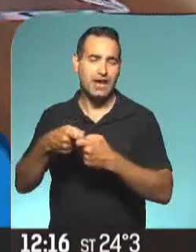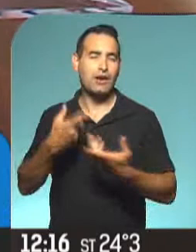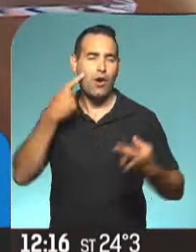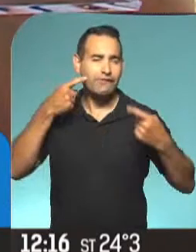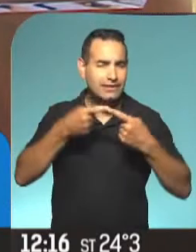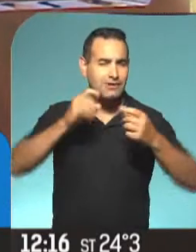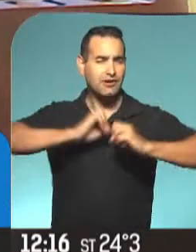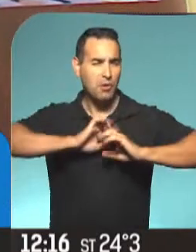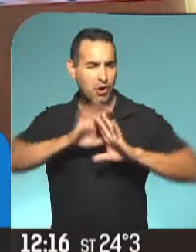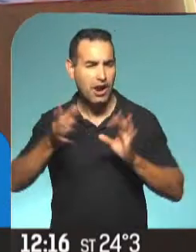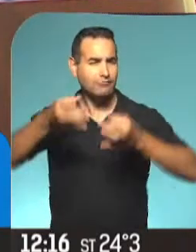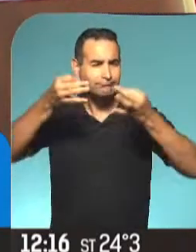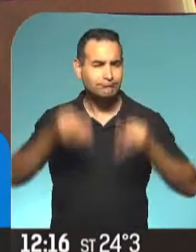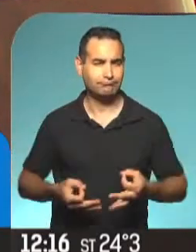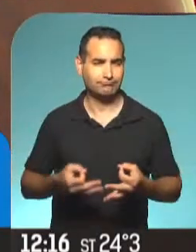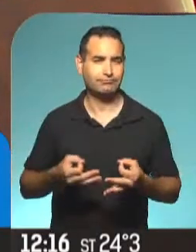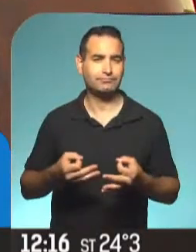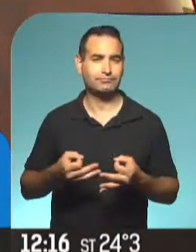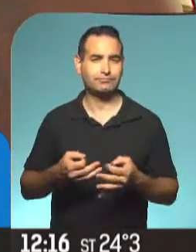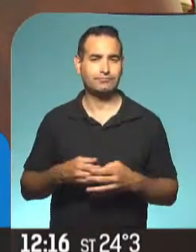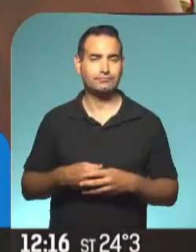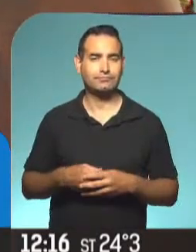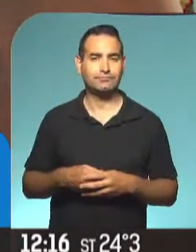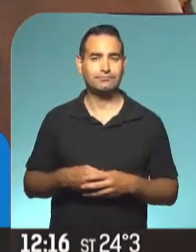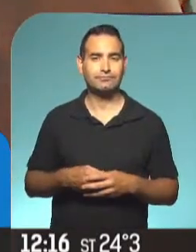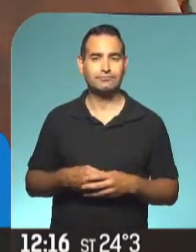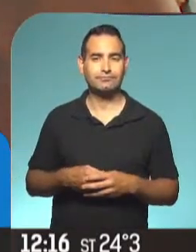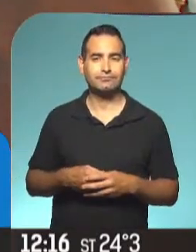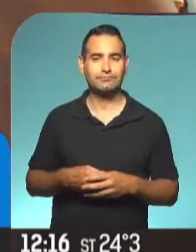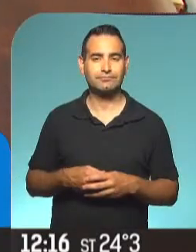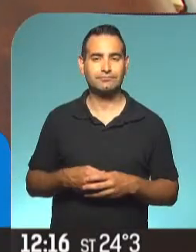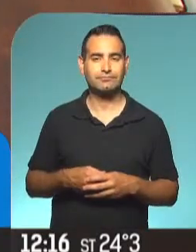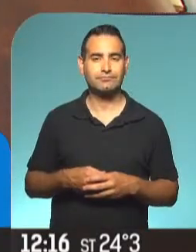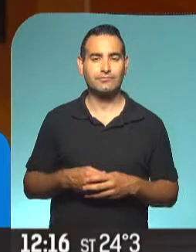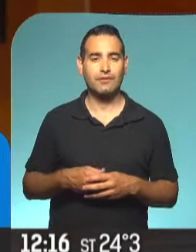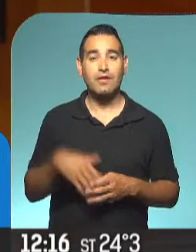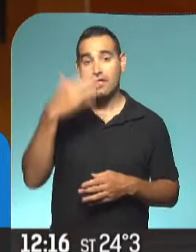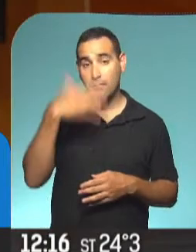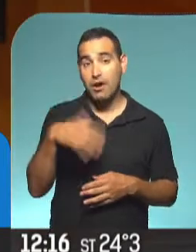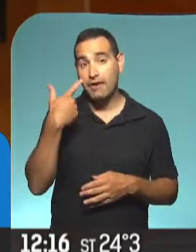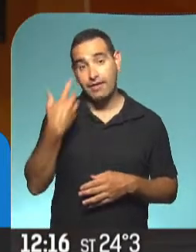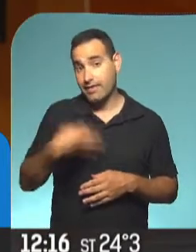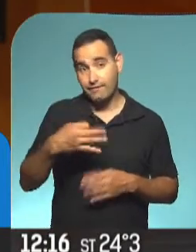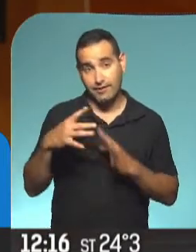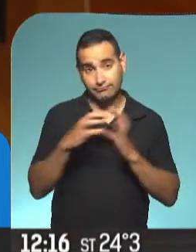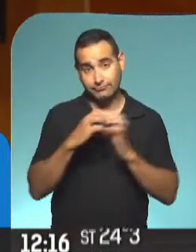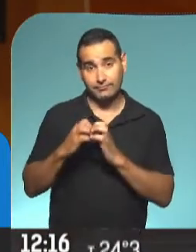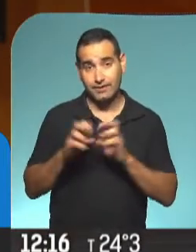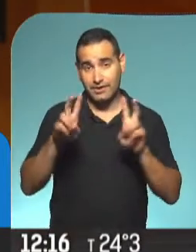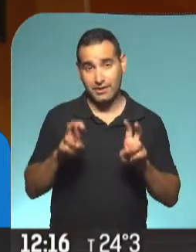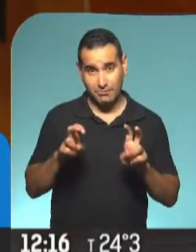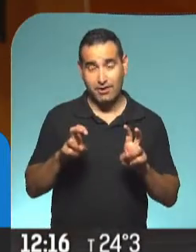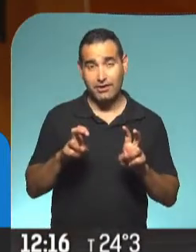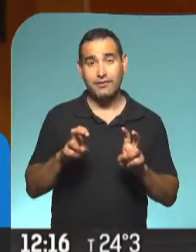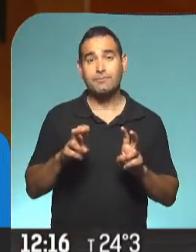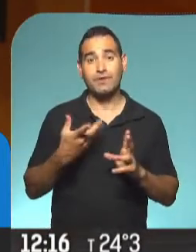bien claros, bien establecidos. Sí. Bueno, después quedará en consideración. Después habrá que meterse en el tema de, vos lo mencionaste bien,